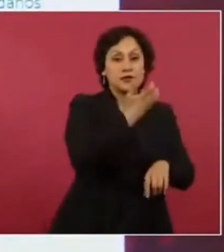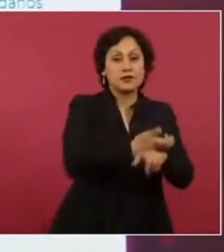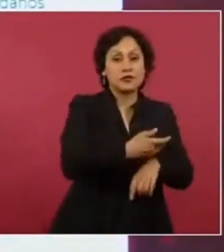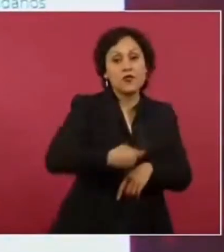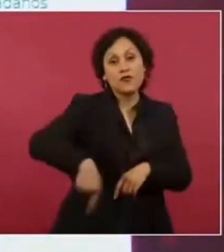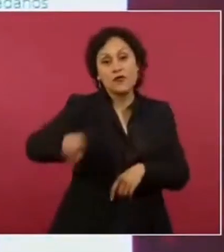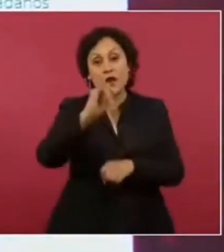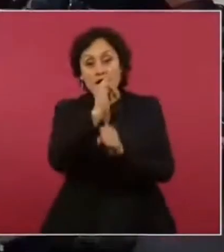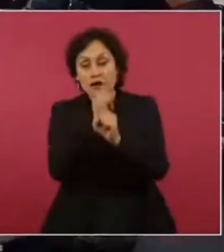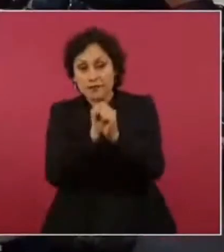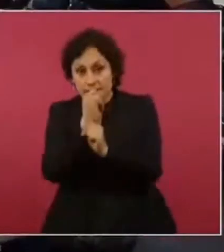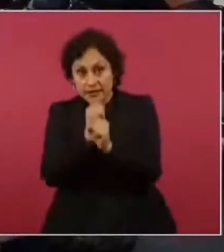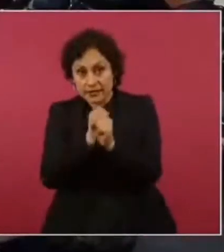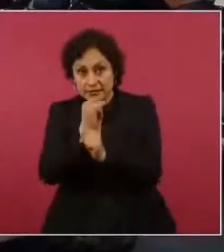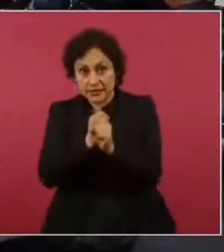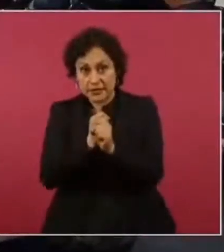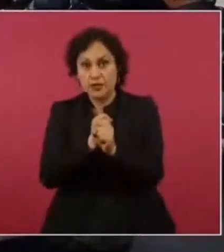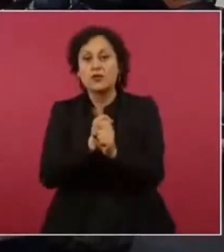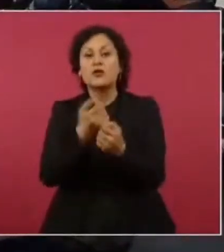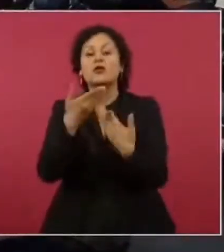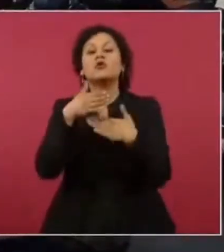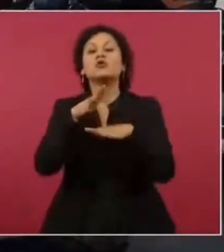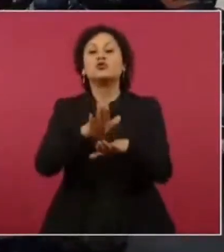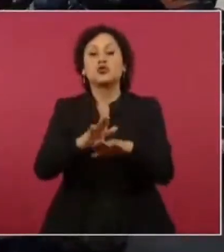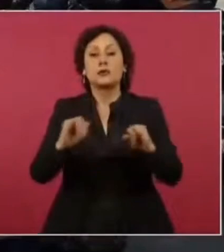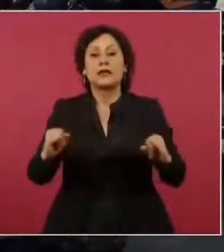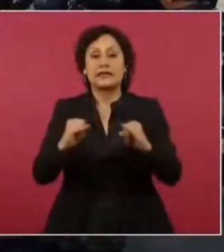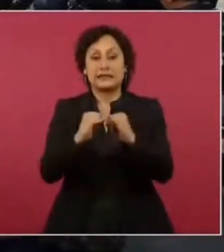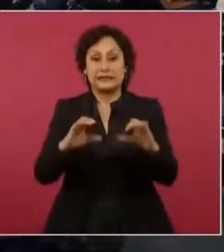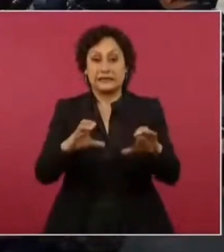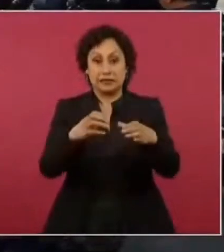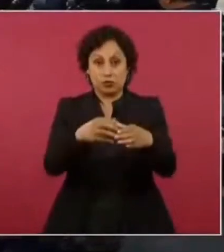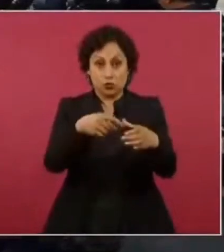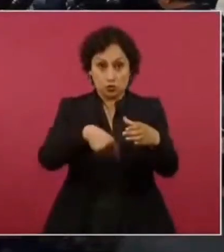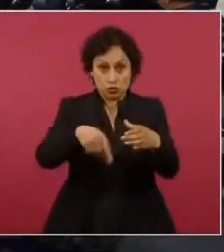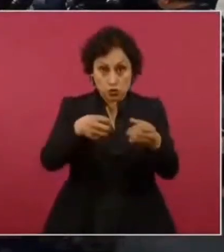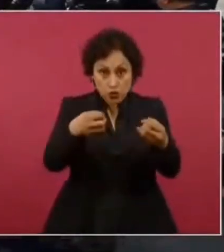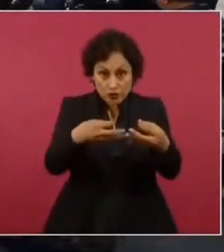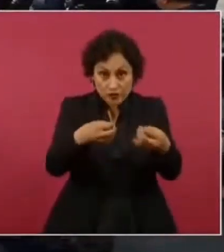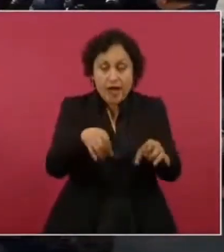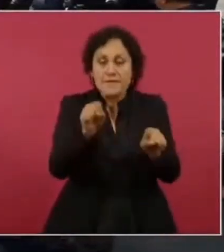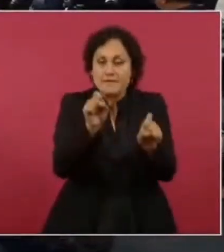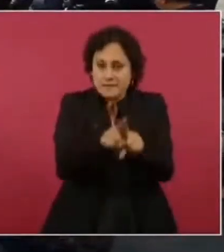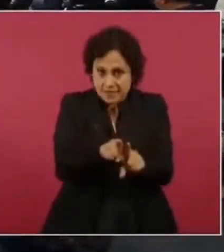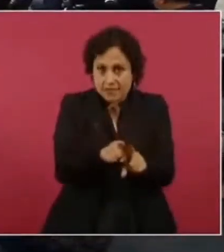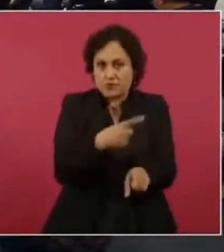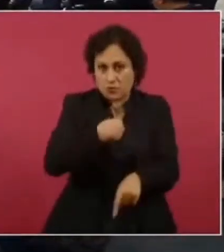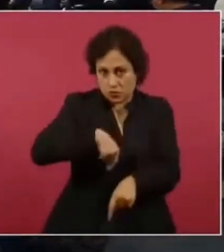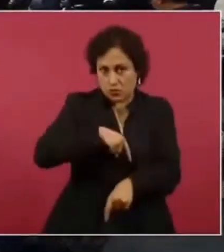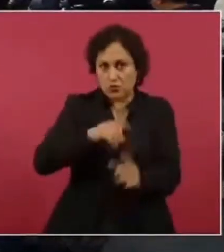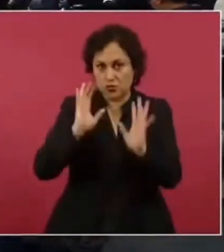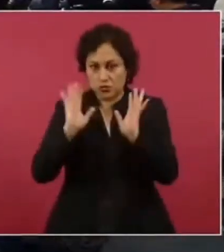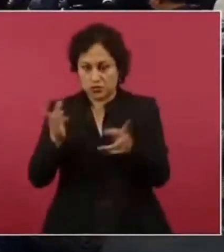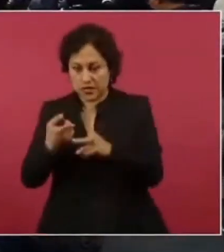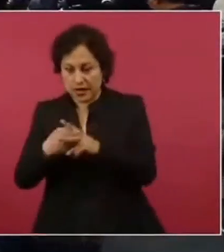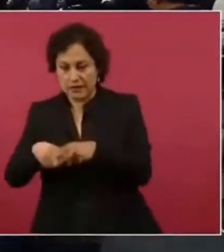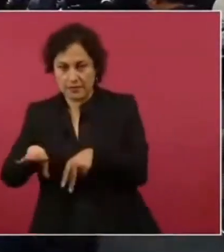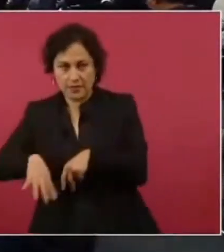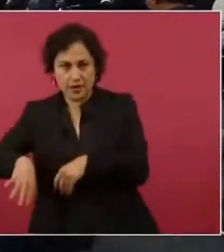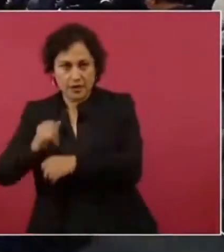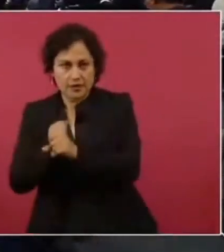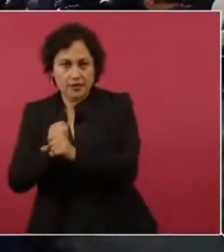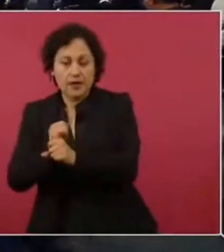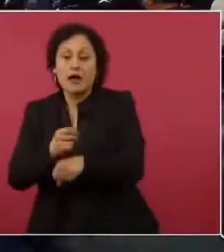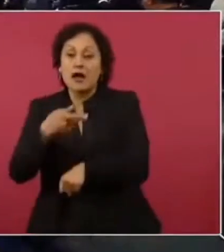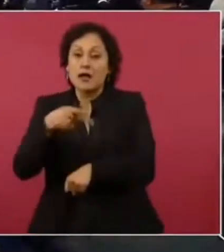funcionamiento estas agencias y en ese estudio que pronto vamos a dar a conocer aquí